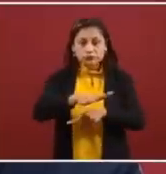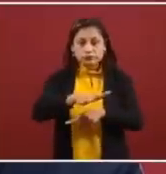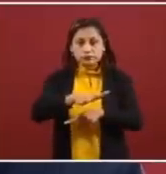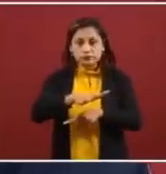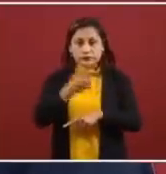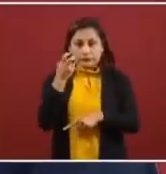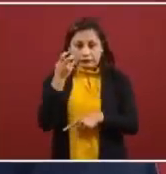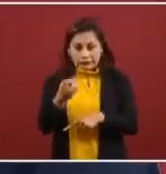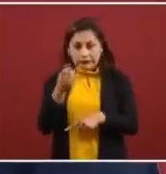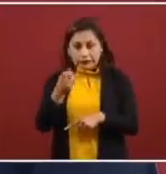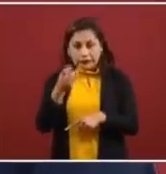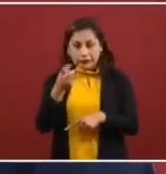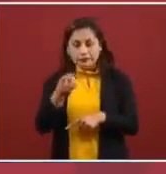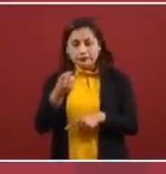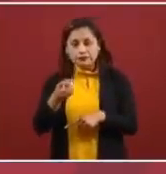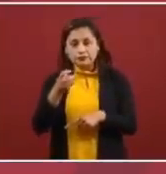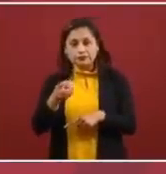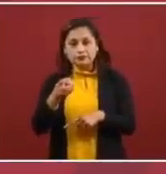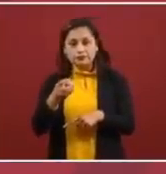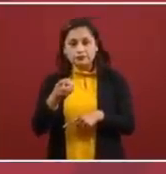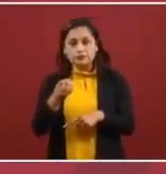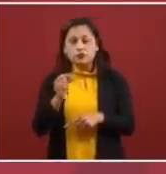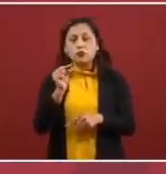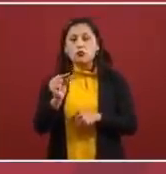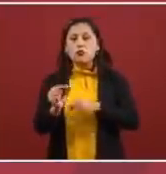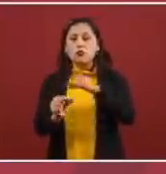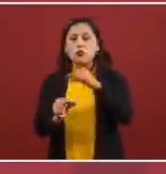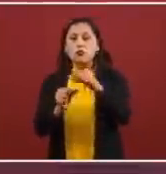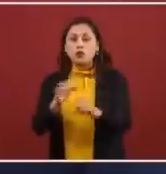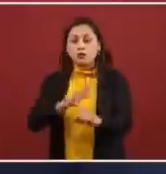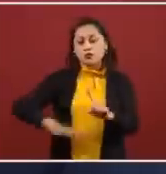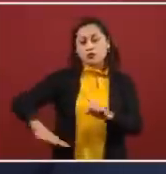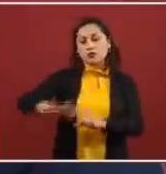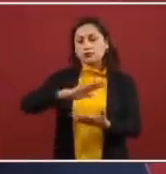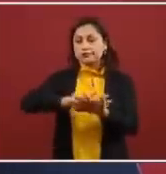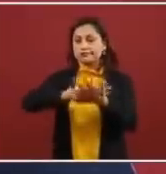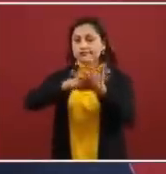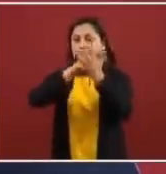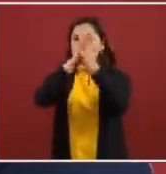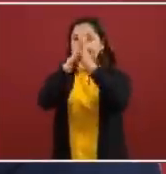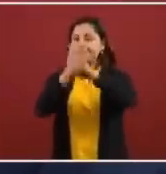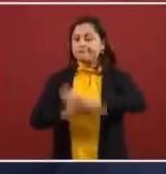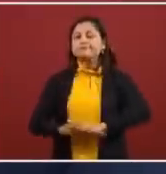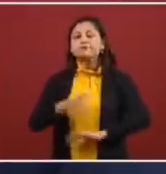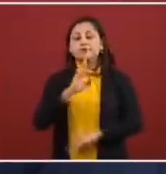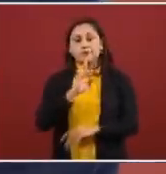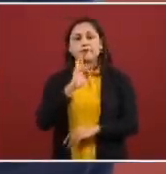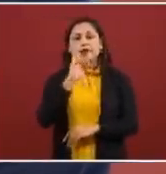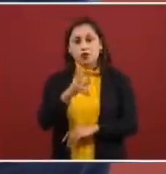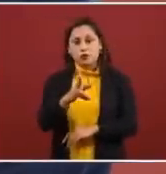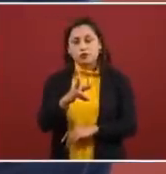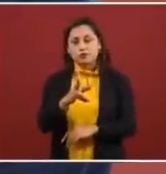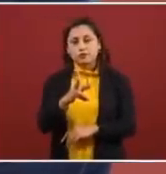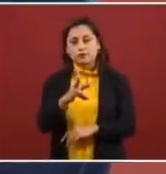y que así se consiga una sociedad mejor para que se